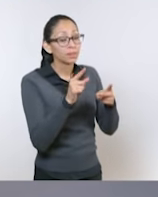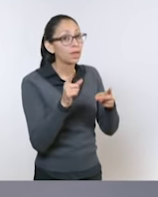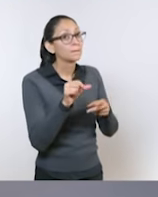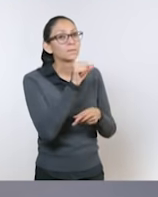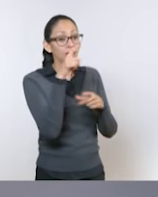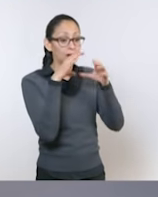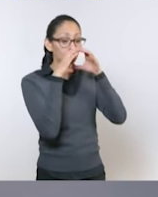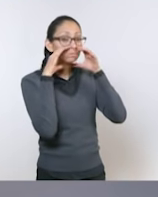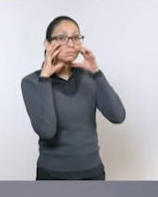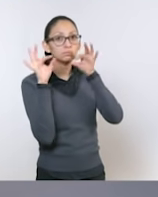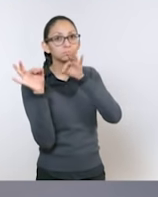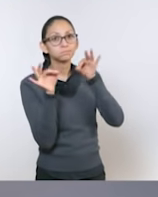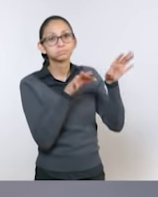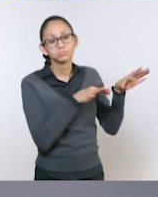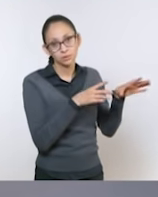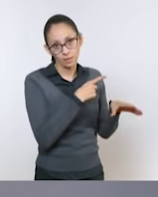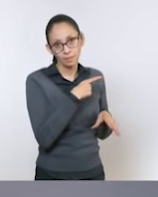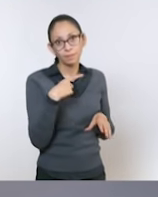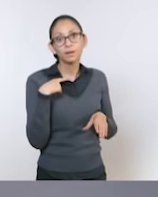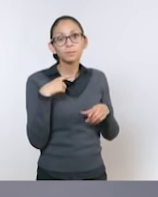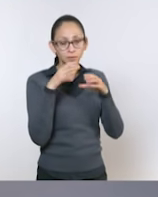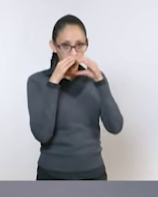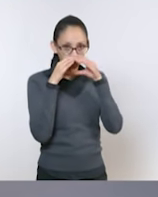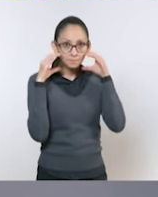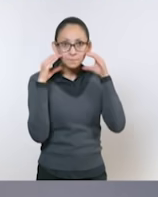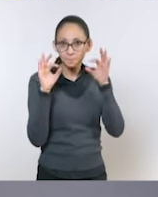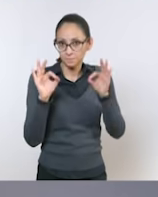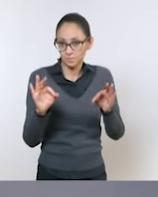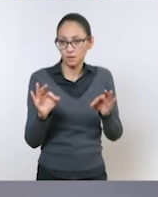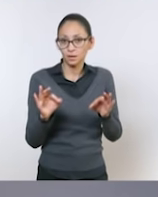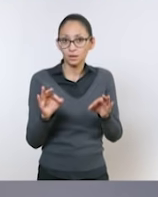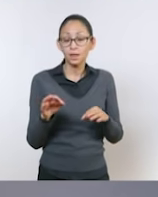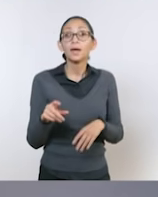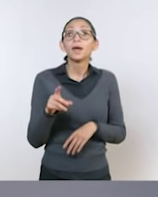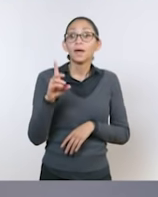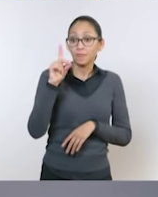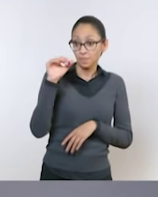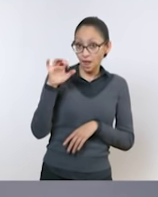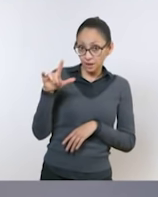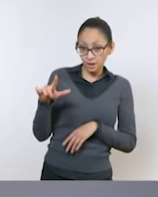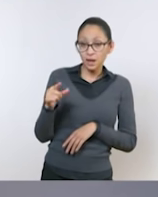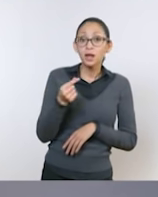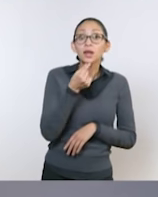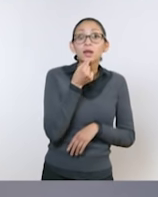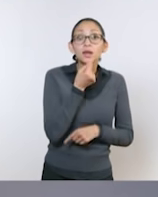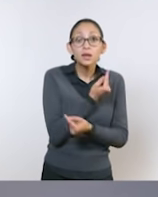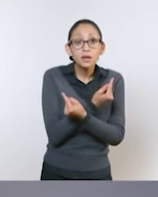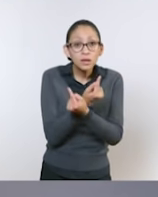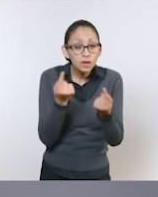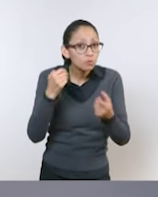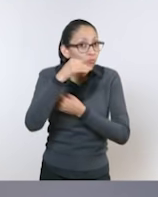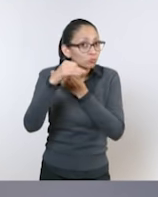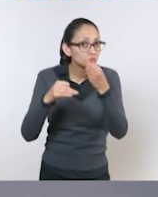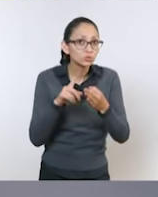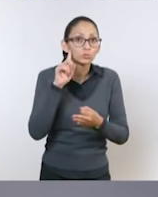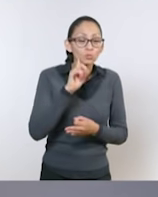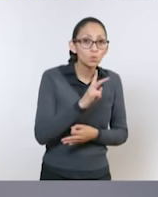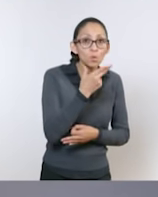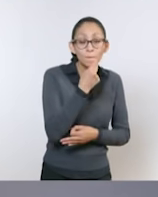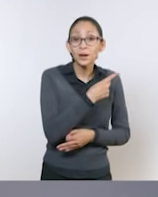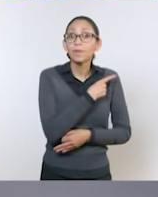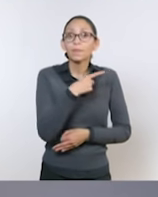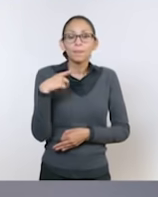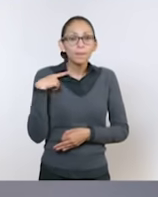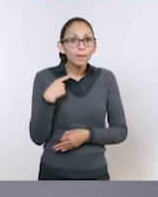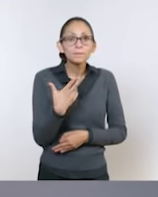que no se dejó el cubrebocas. Así es, Daniel y todos los niños y las niñas y